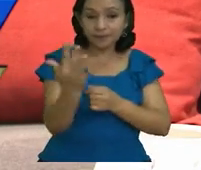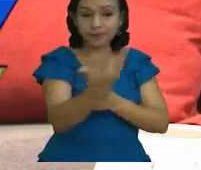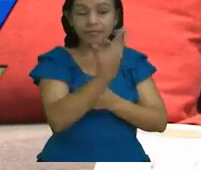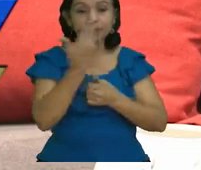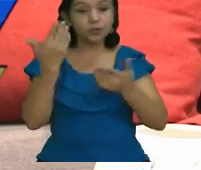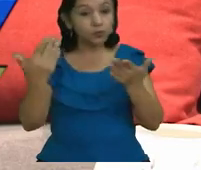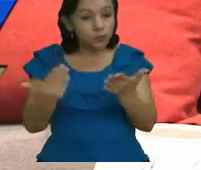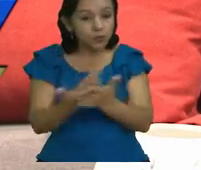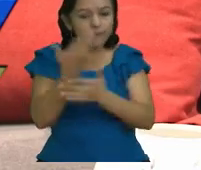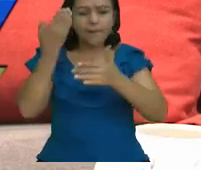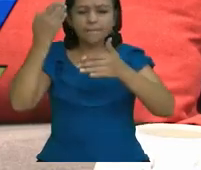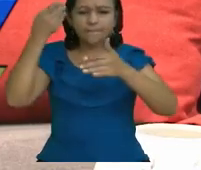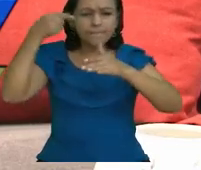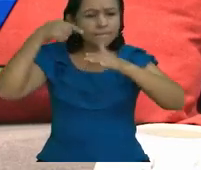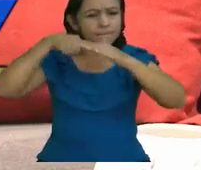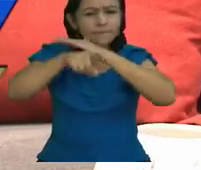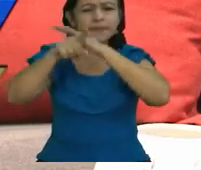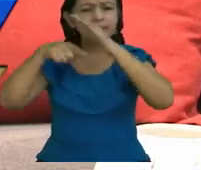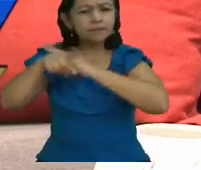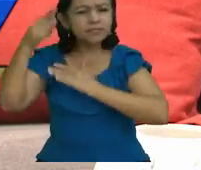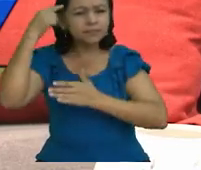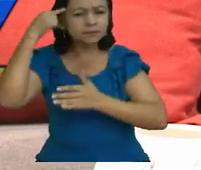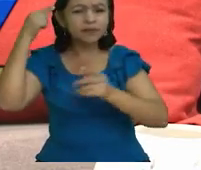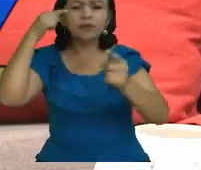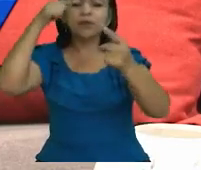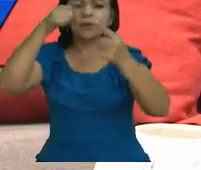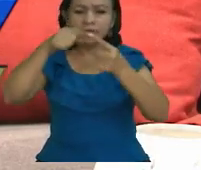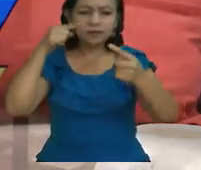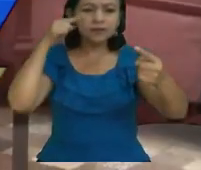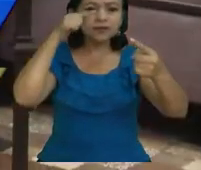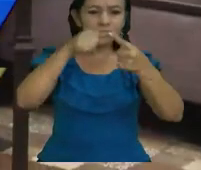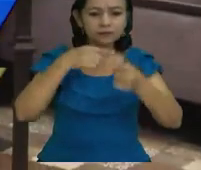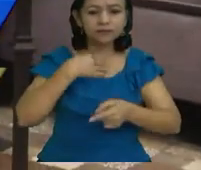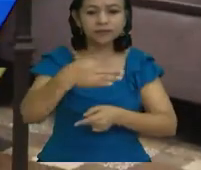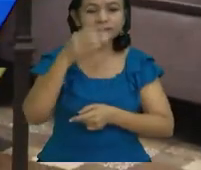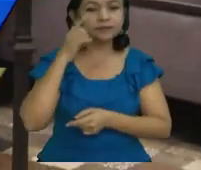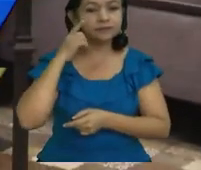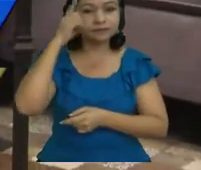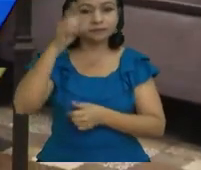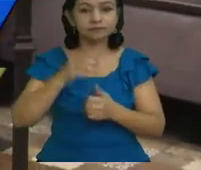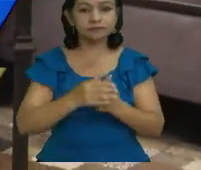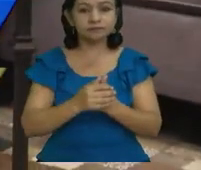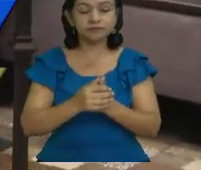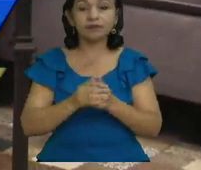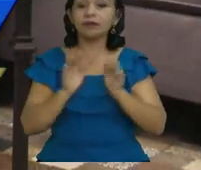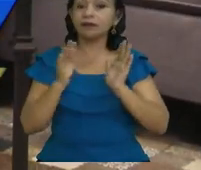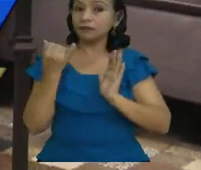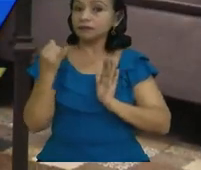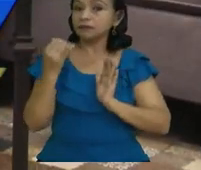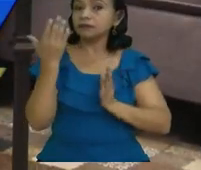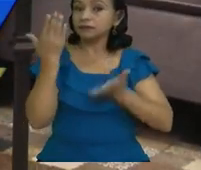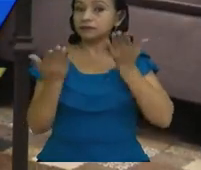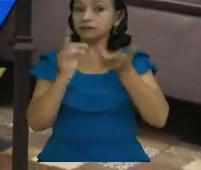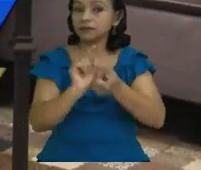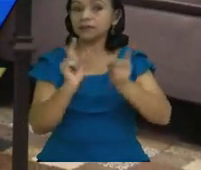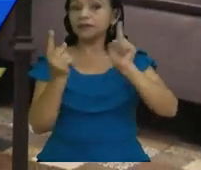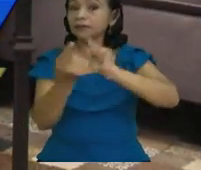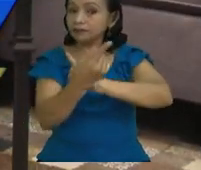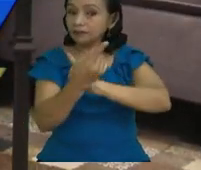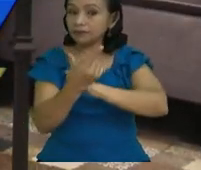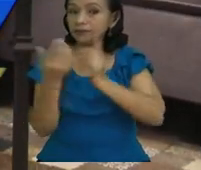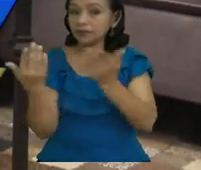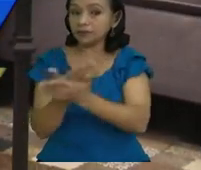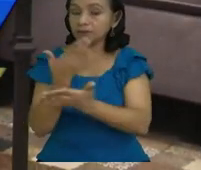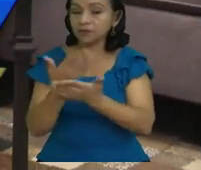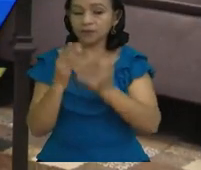grandes y con mucha esperanza de seguir creciendo. Y sin duda alguna transformaciones que se concretan al momento de que